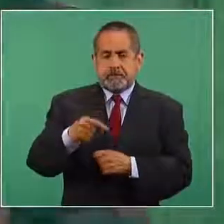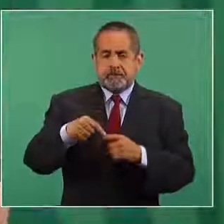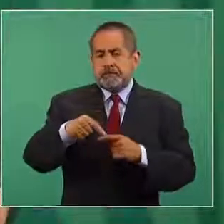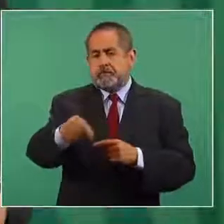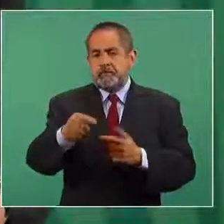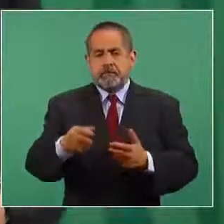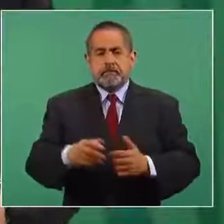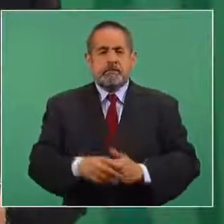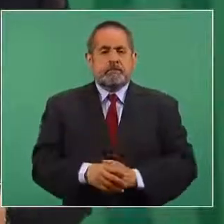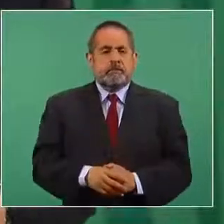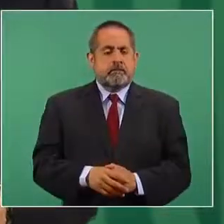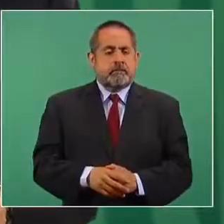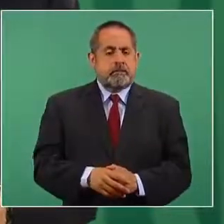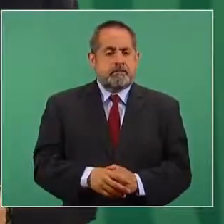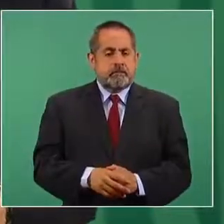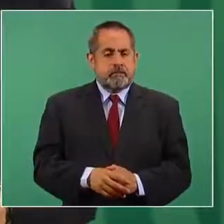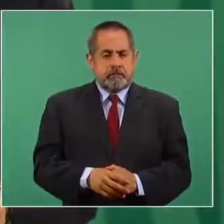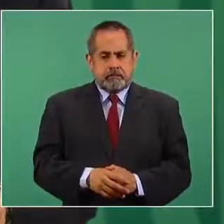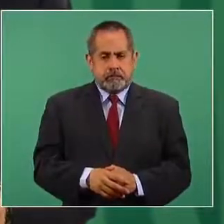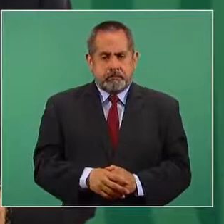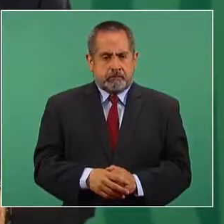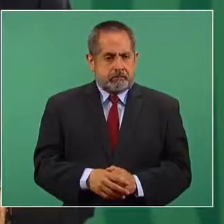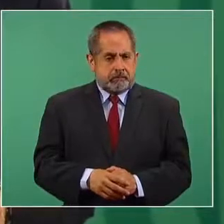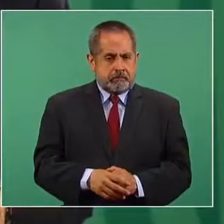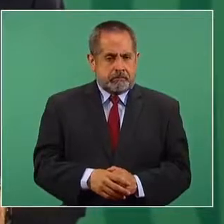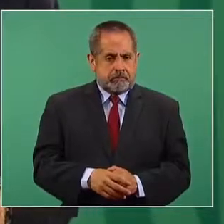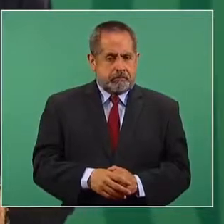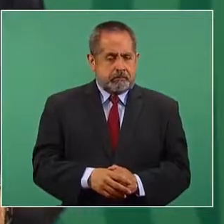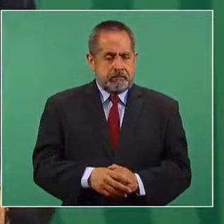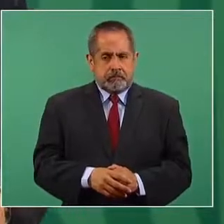que se